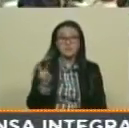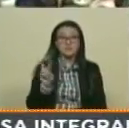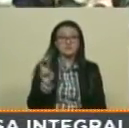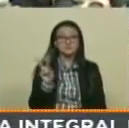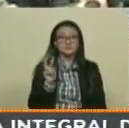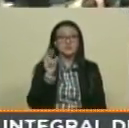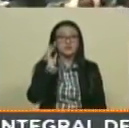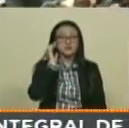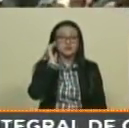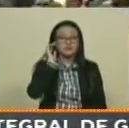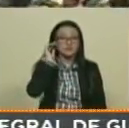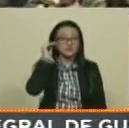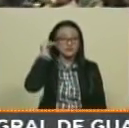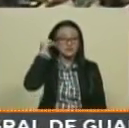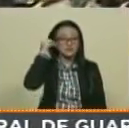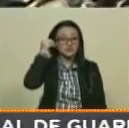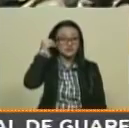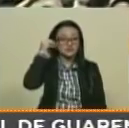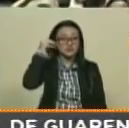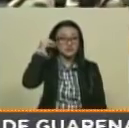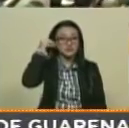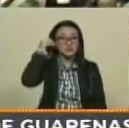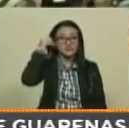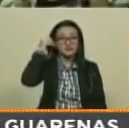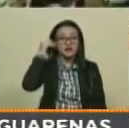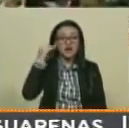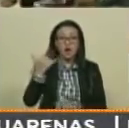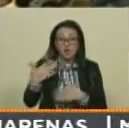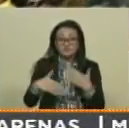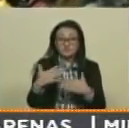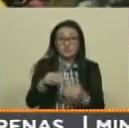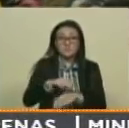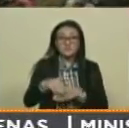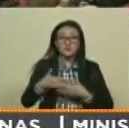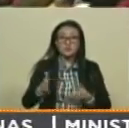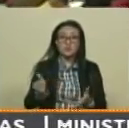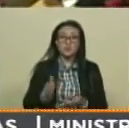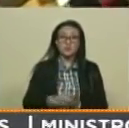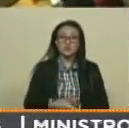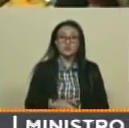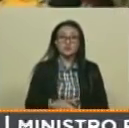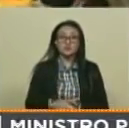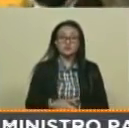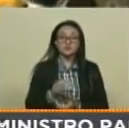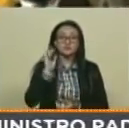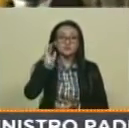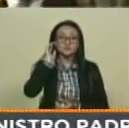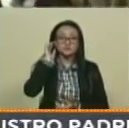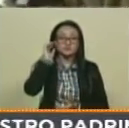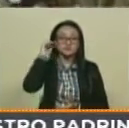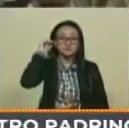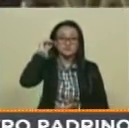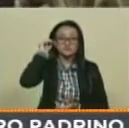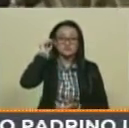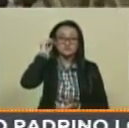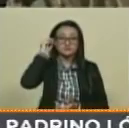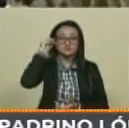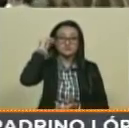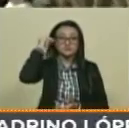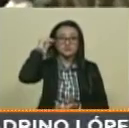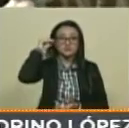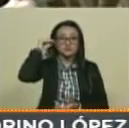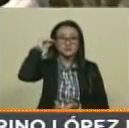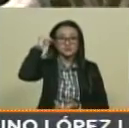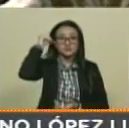se encuentran judicializados por el Ministerio Público, con avance en las investigaciones, donde de